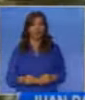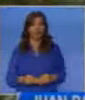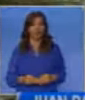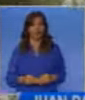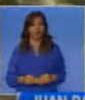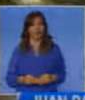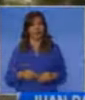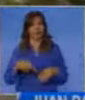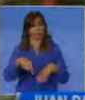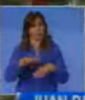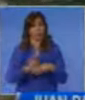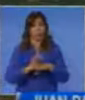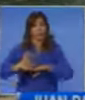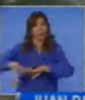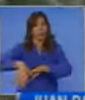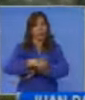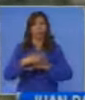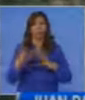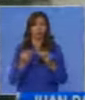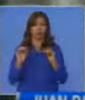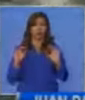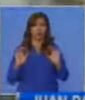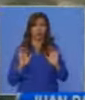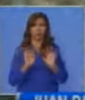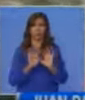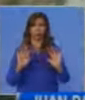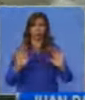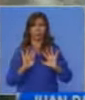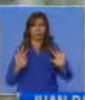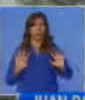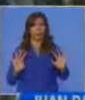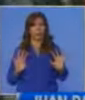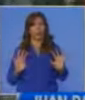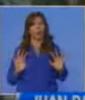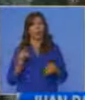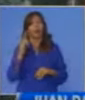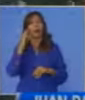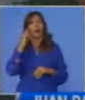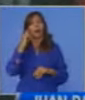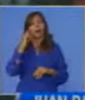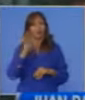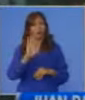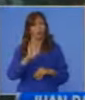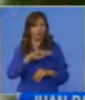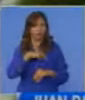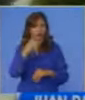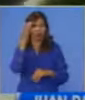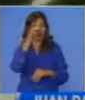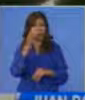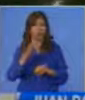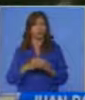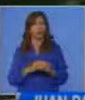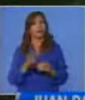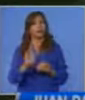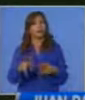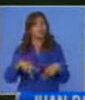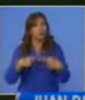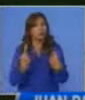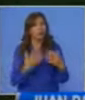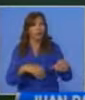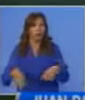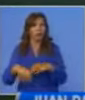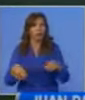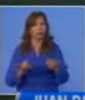Las calles se llenaron de fieles y de fe. Su vida y obra fueron extensas e intensas, y